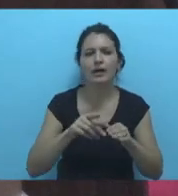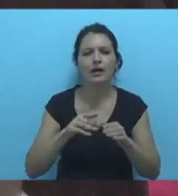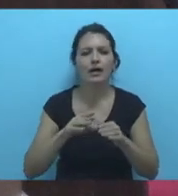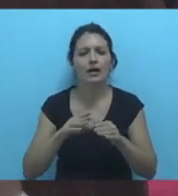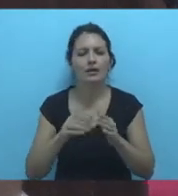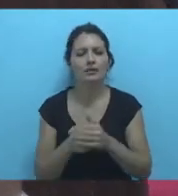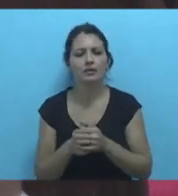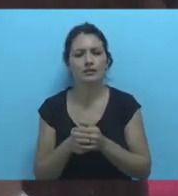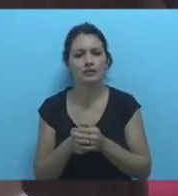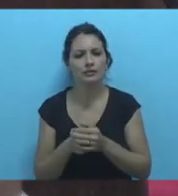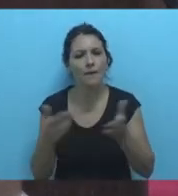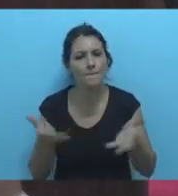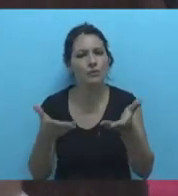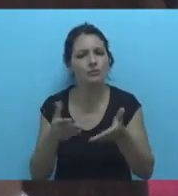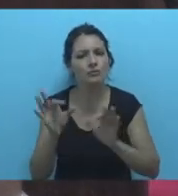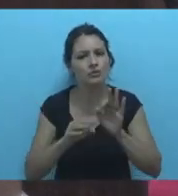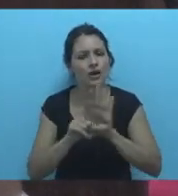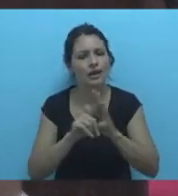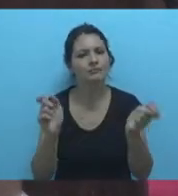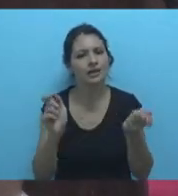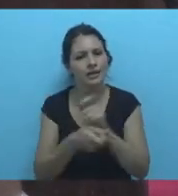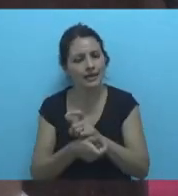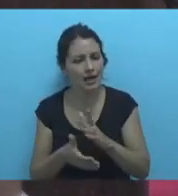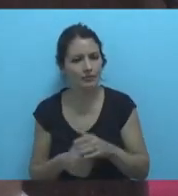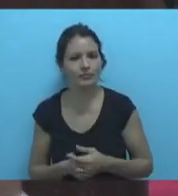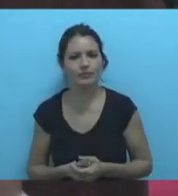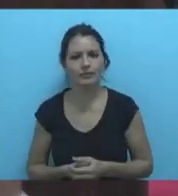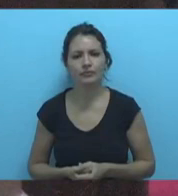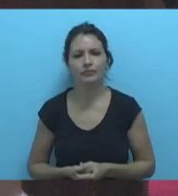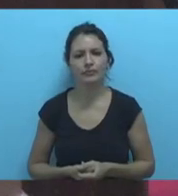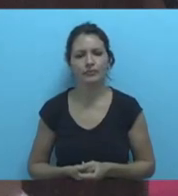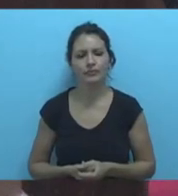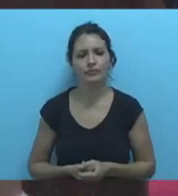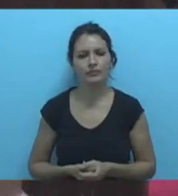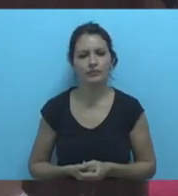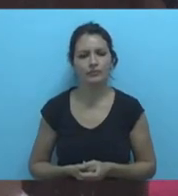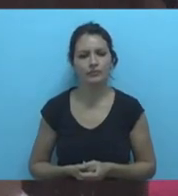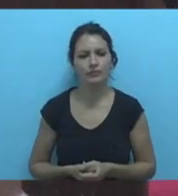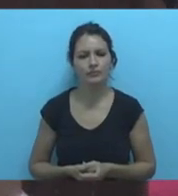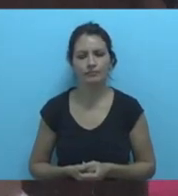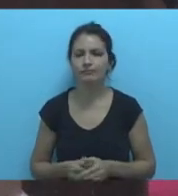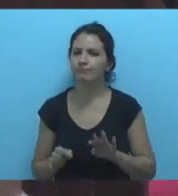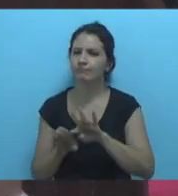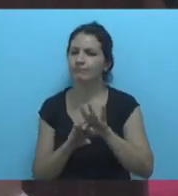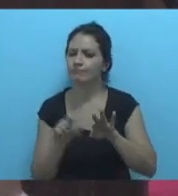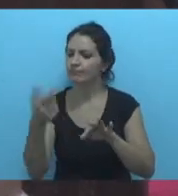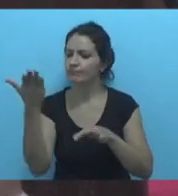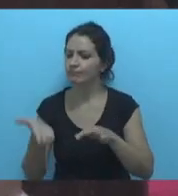doctor Hermes Wiener pudo impulsar como la reforma a los distintos códigos de nuestra provincia. Y sobre Juan,